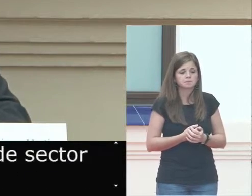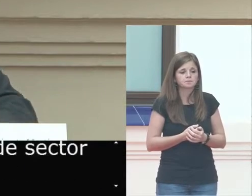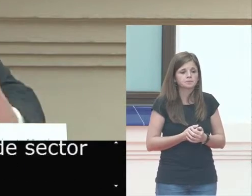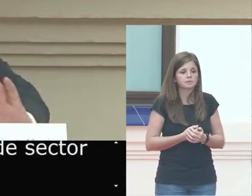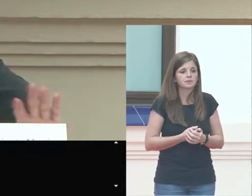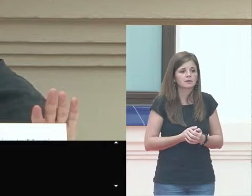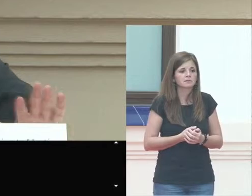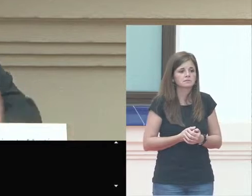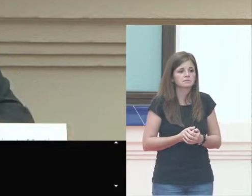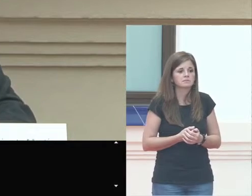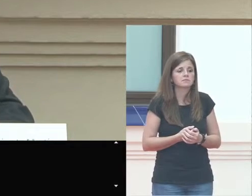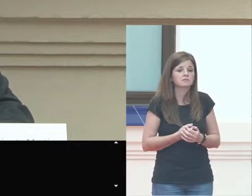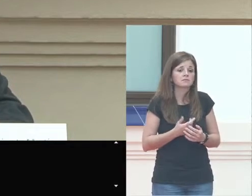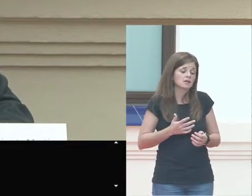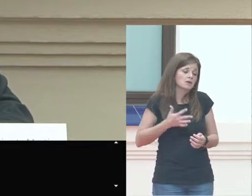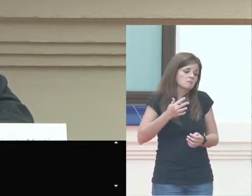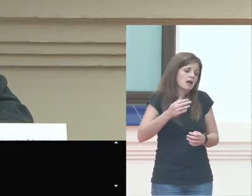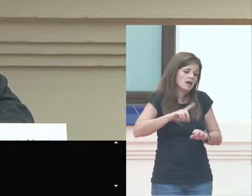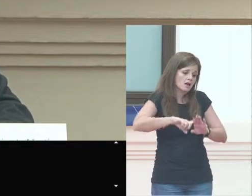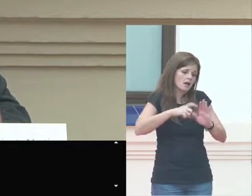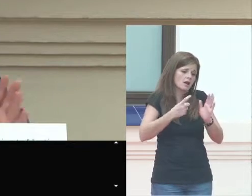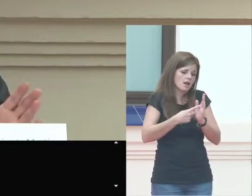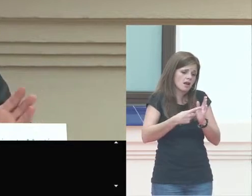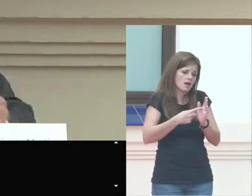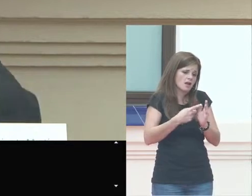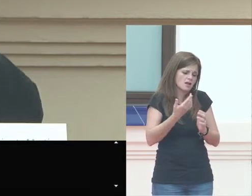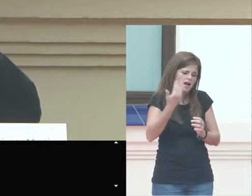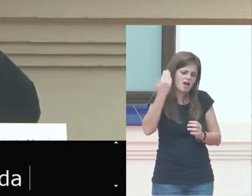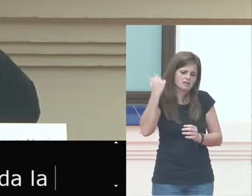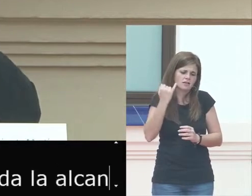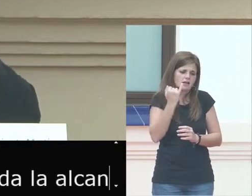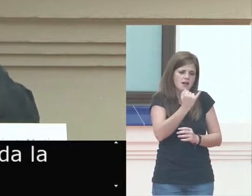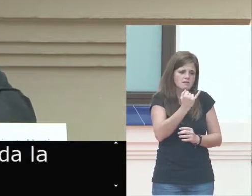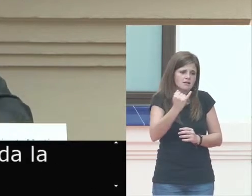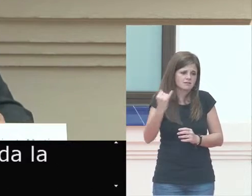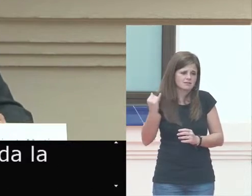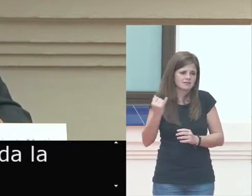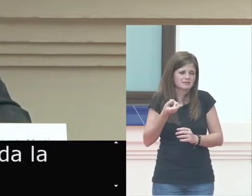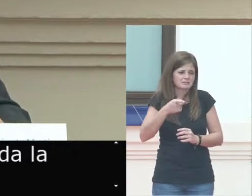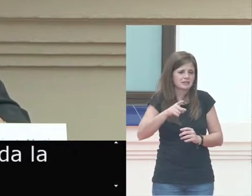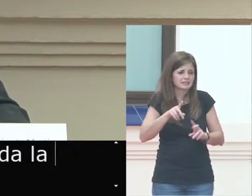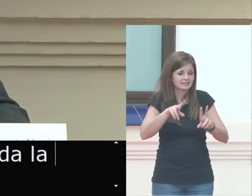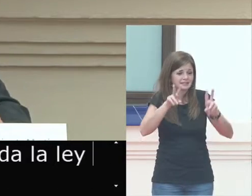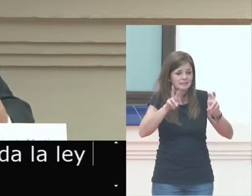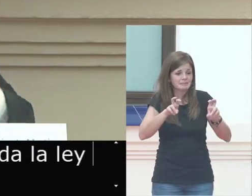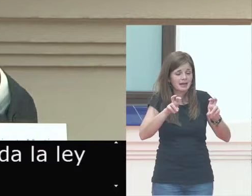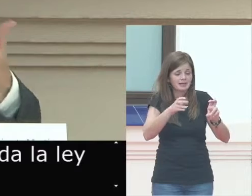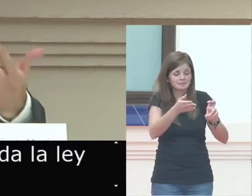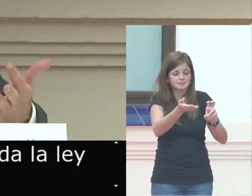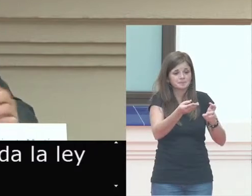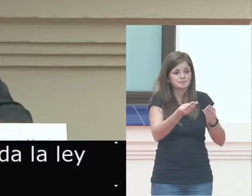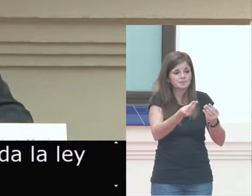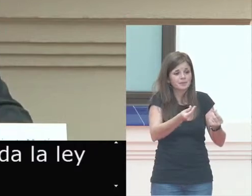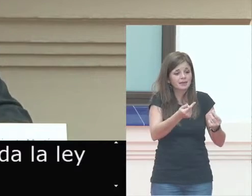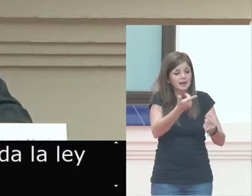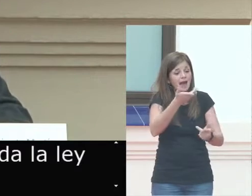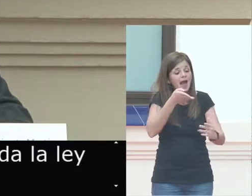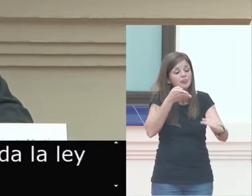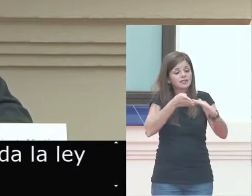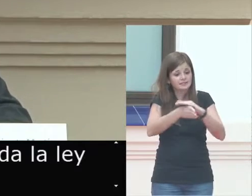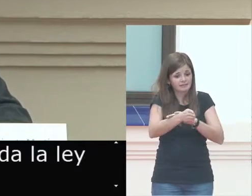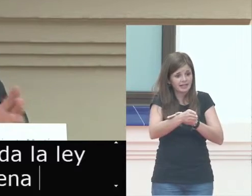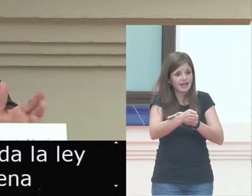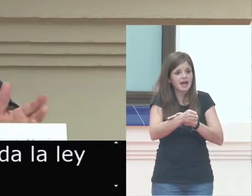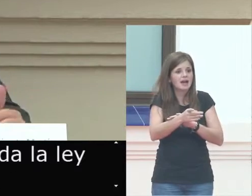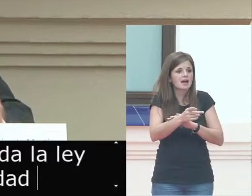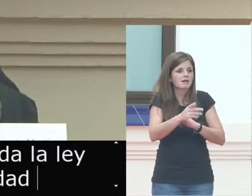referencia, luego toda la ley que haya de referencia a la accesibilidad